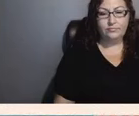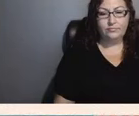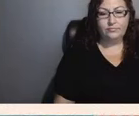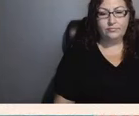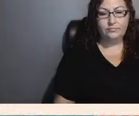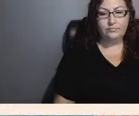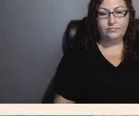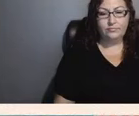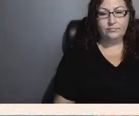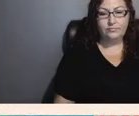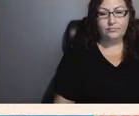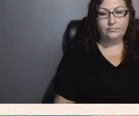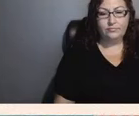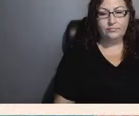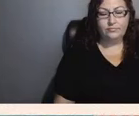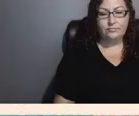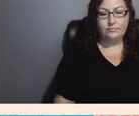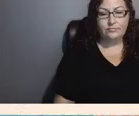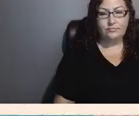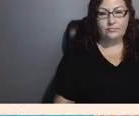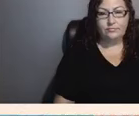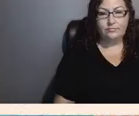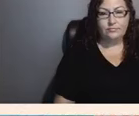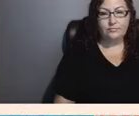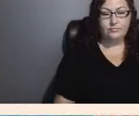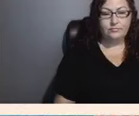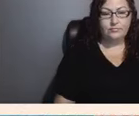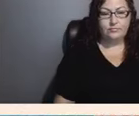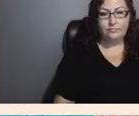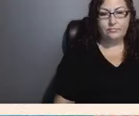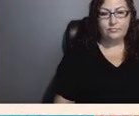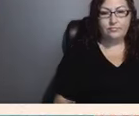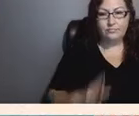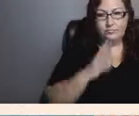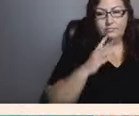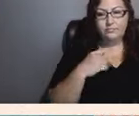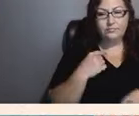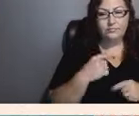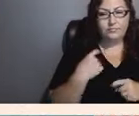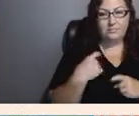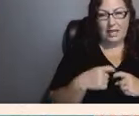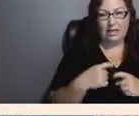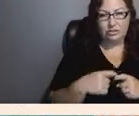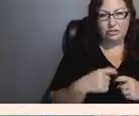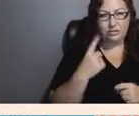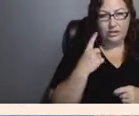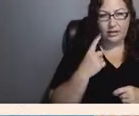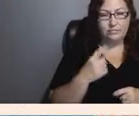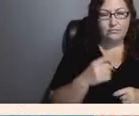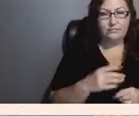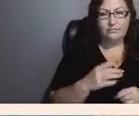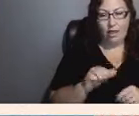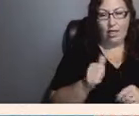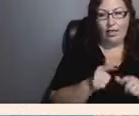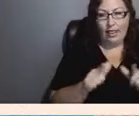Eso es todo. ¿Eso es todo? ¿Y cómo lograste eso? Por escucharla ¿Ah, sí?